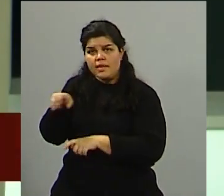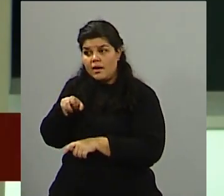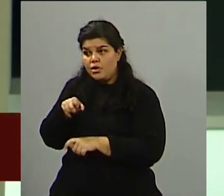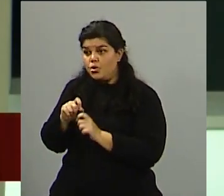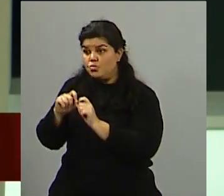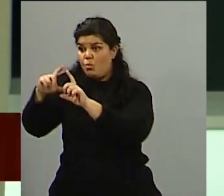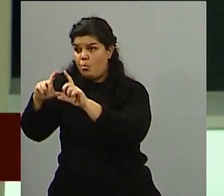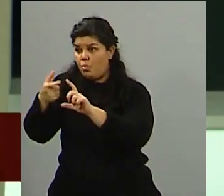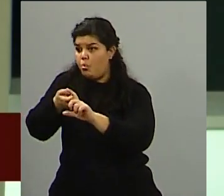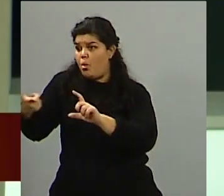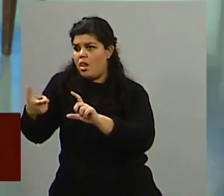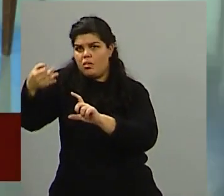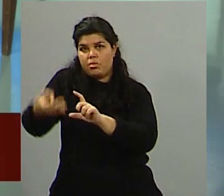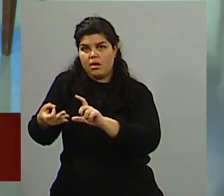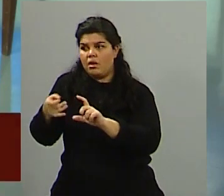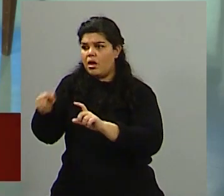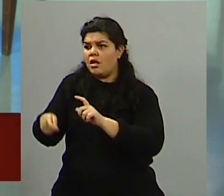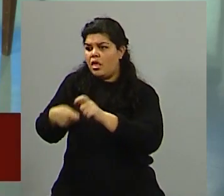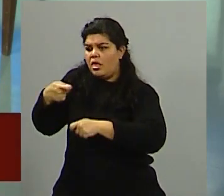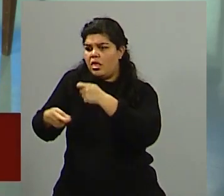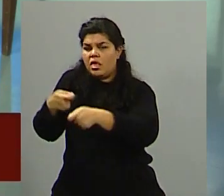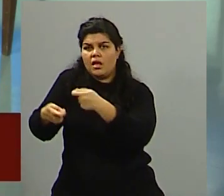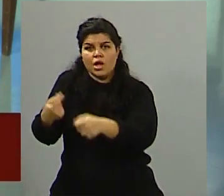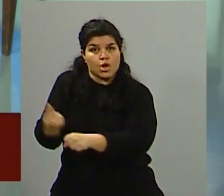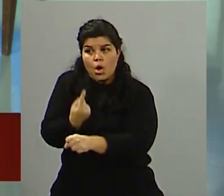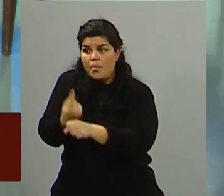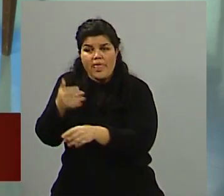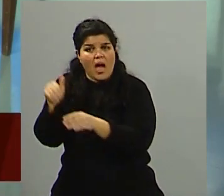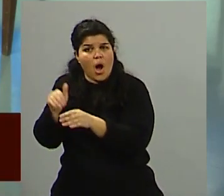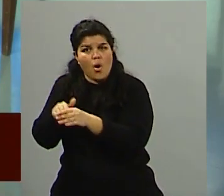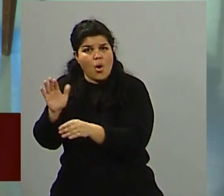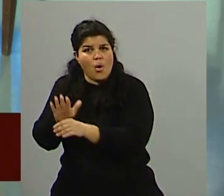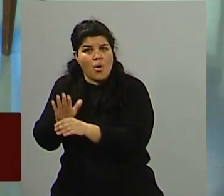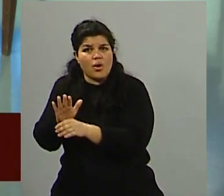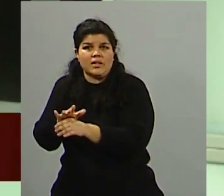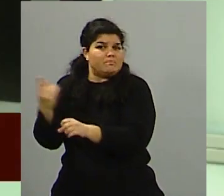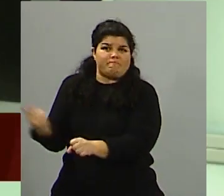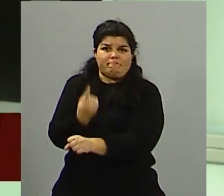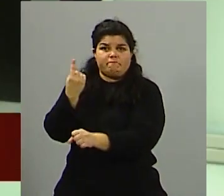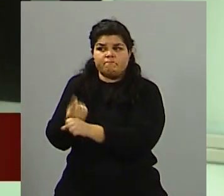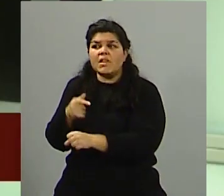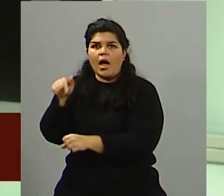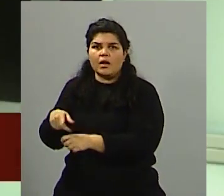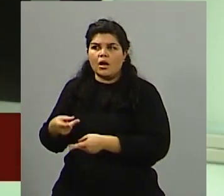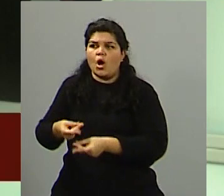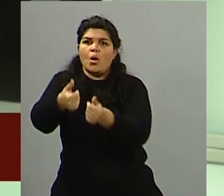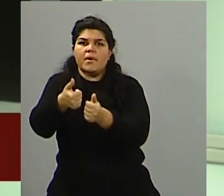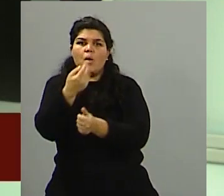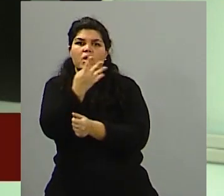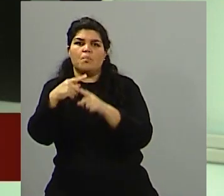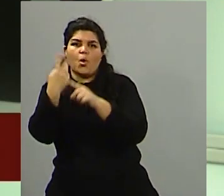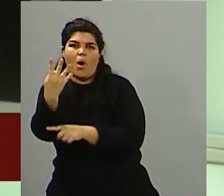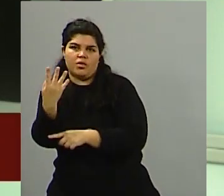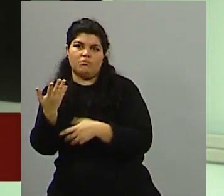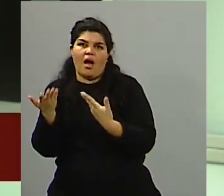qué hacen esas personas? Se compran una 4x4. Claro, ahí sería la respuesta a la gran pregunta que se hacen varios. Pensaba